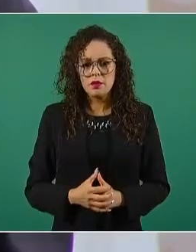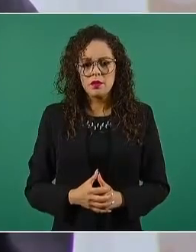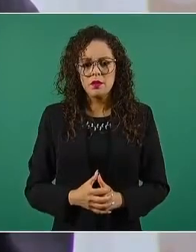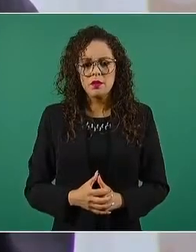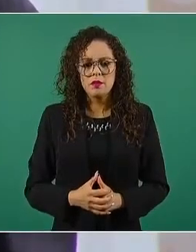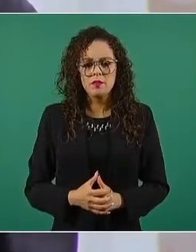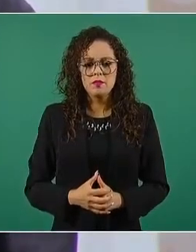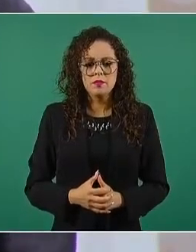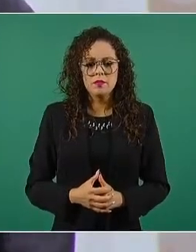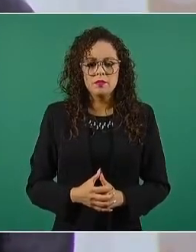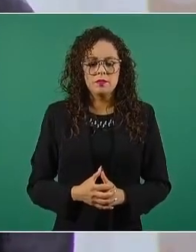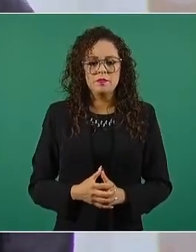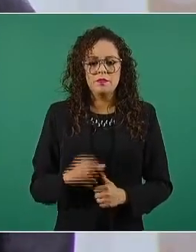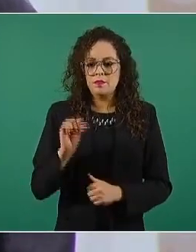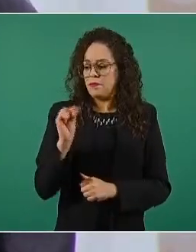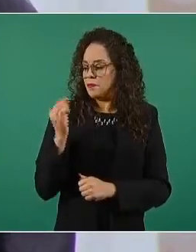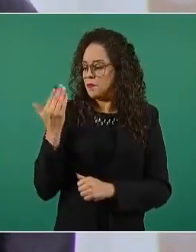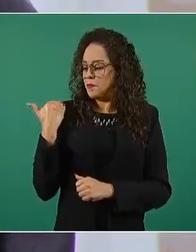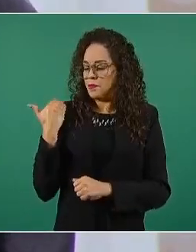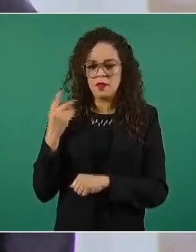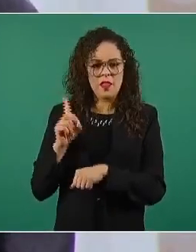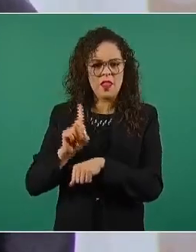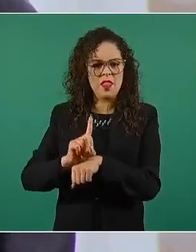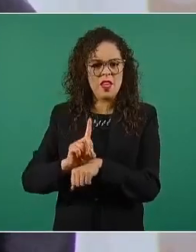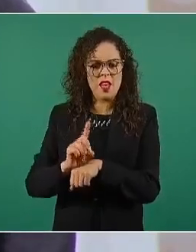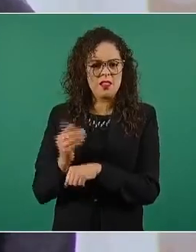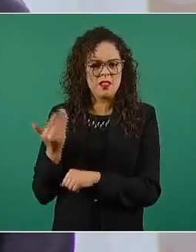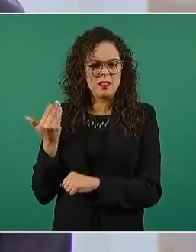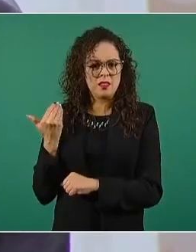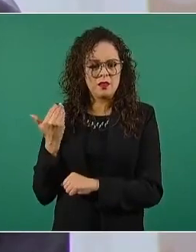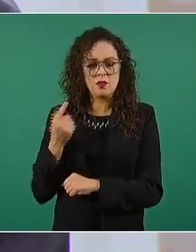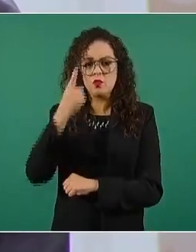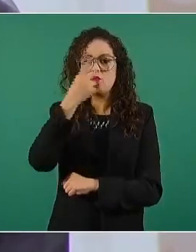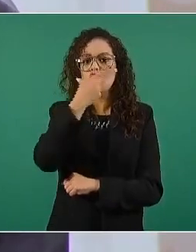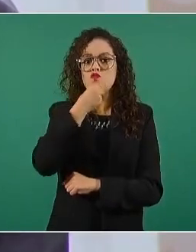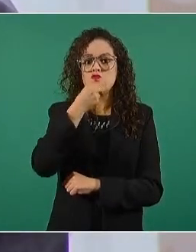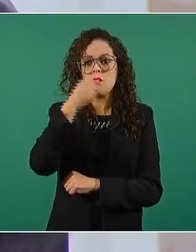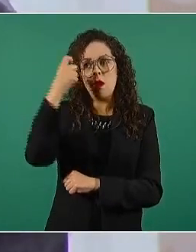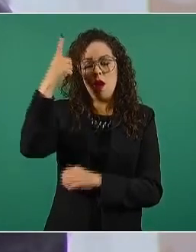hace unos días, un escritor